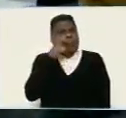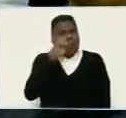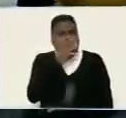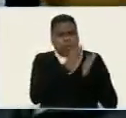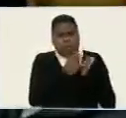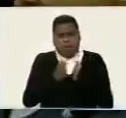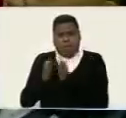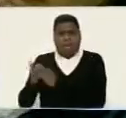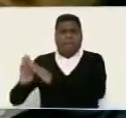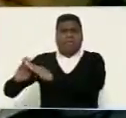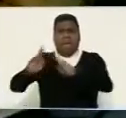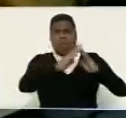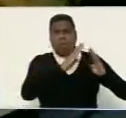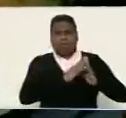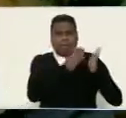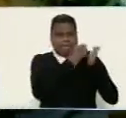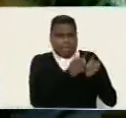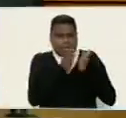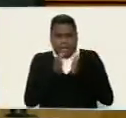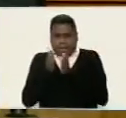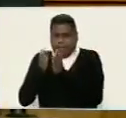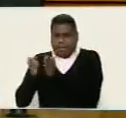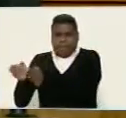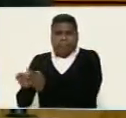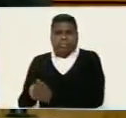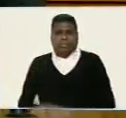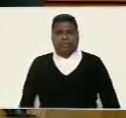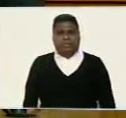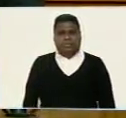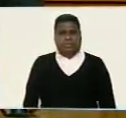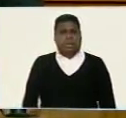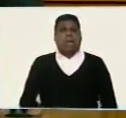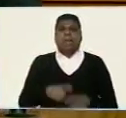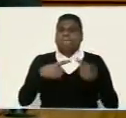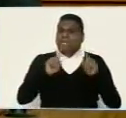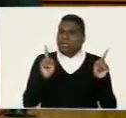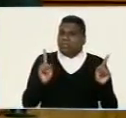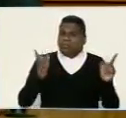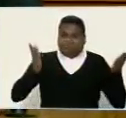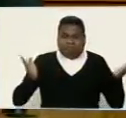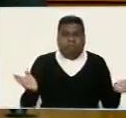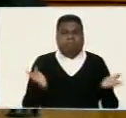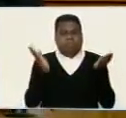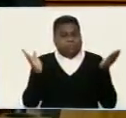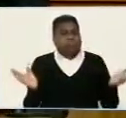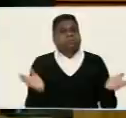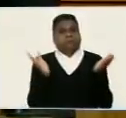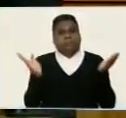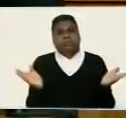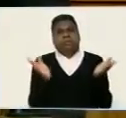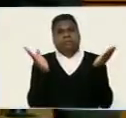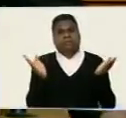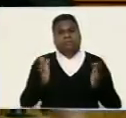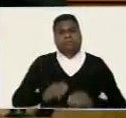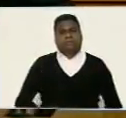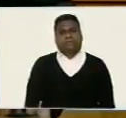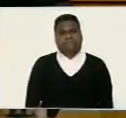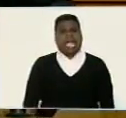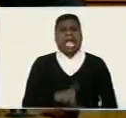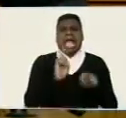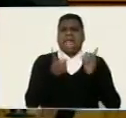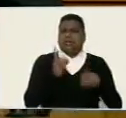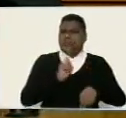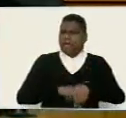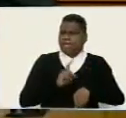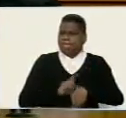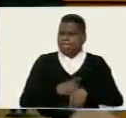de las comunidades organizadas. Pero eso hay que empujarlo. Eso hay que empujarlo. A veces, mire,